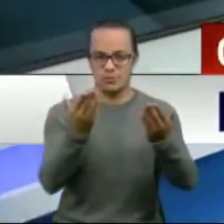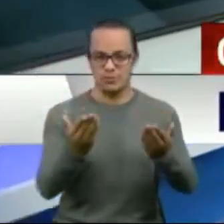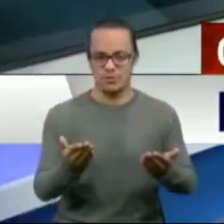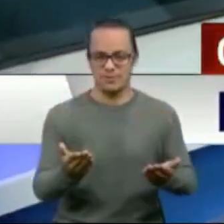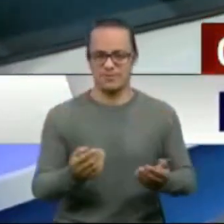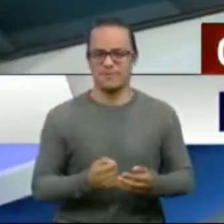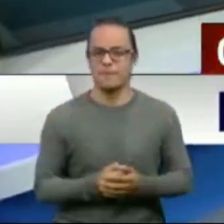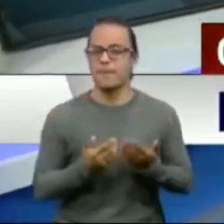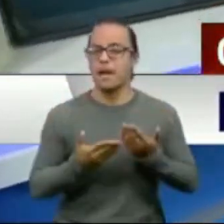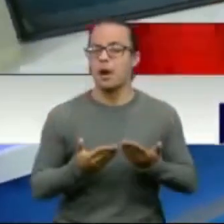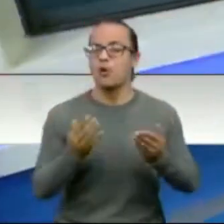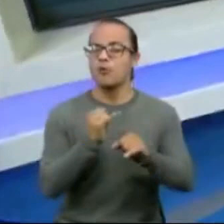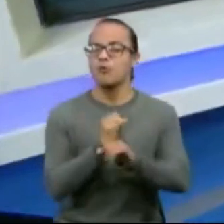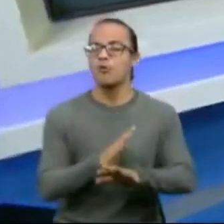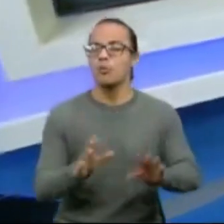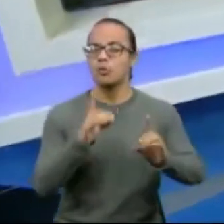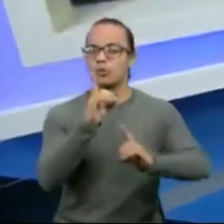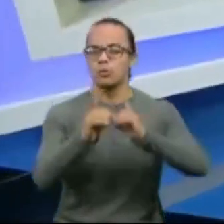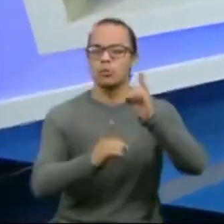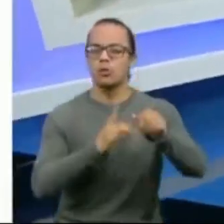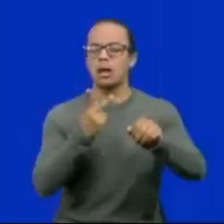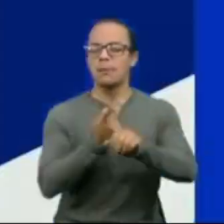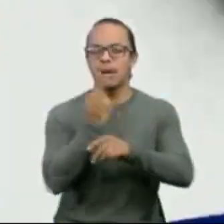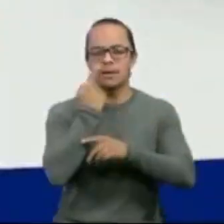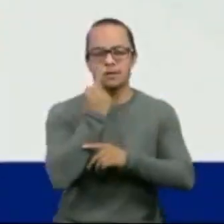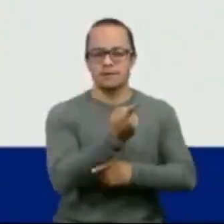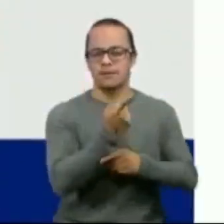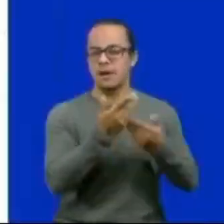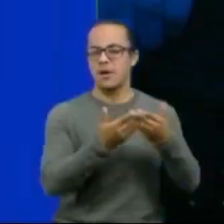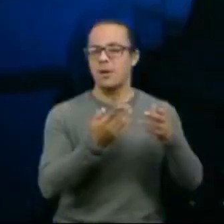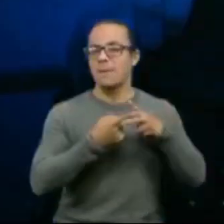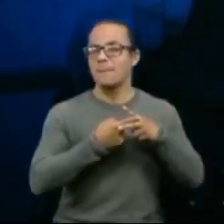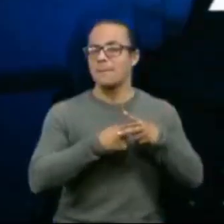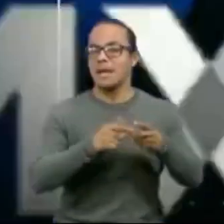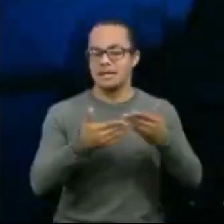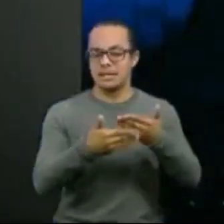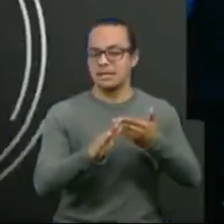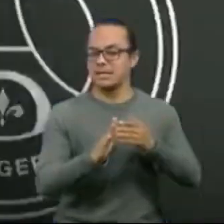auditorio. Vámonos con toda la información deportiva en este arranque ya de fin de semana.